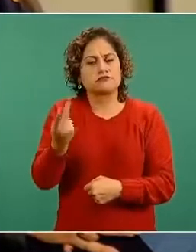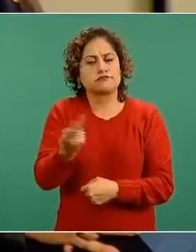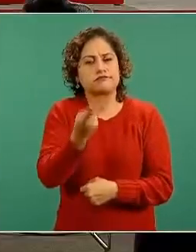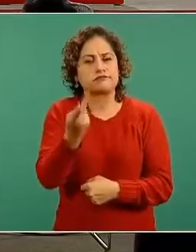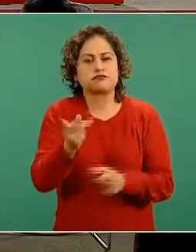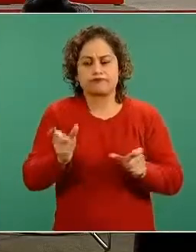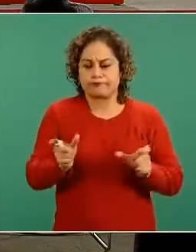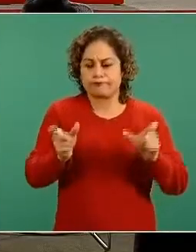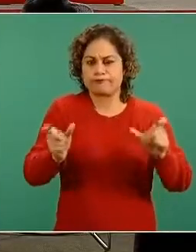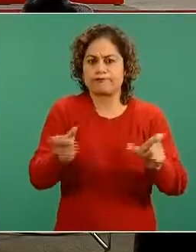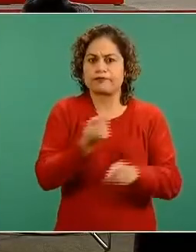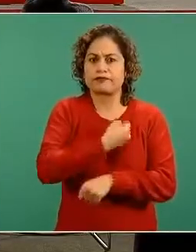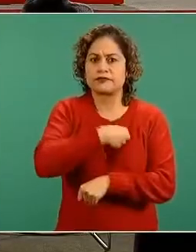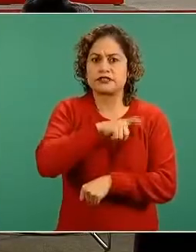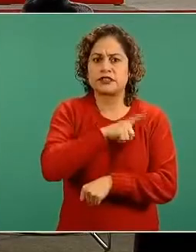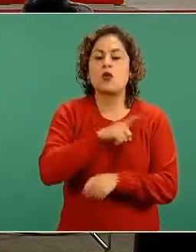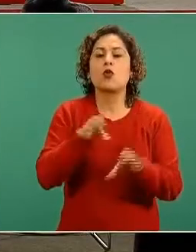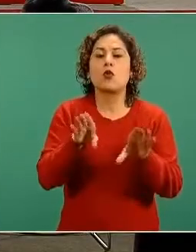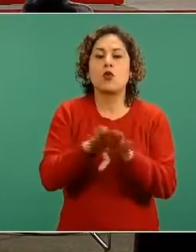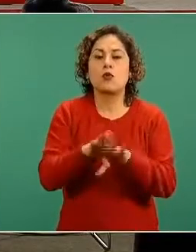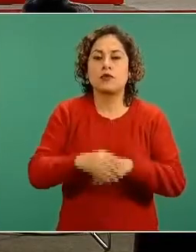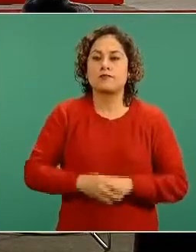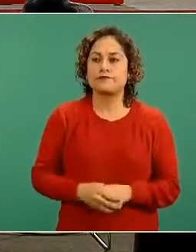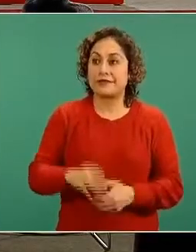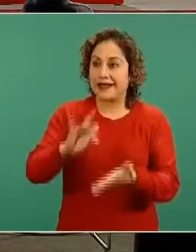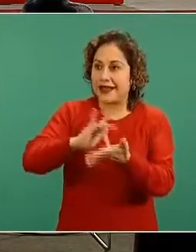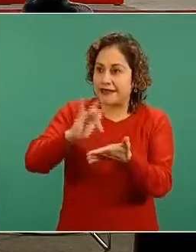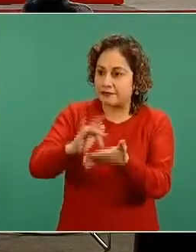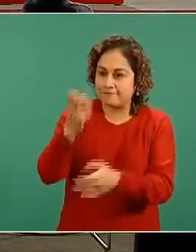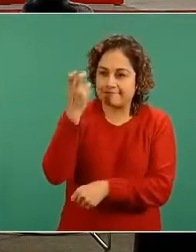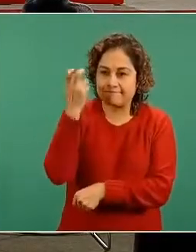lugares? Gracias por mencionar esto, Arturo.